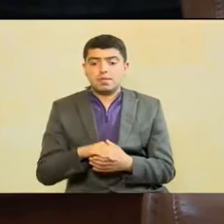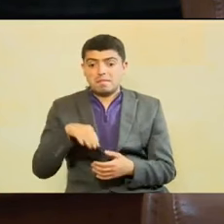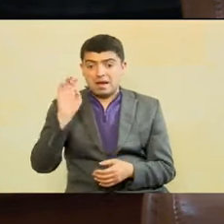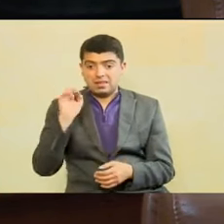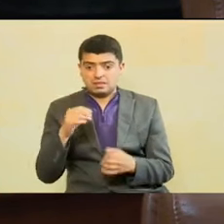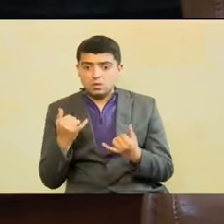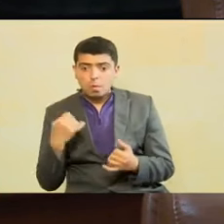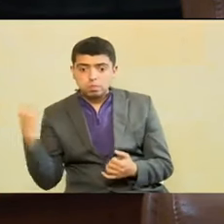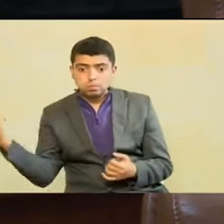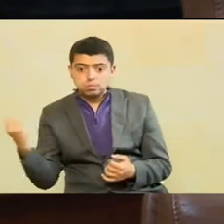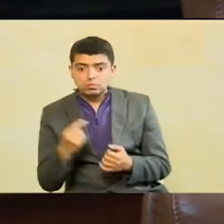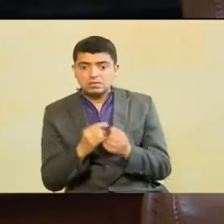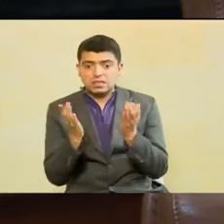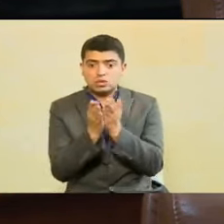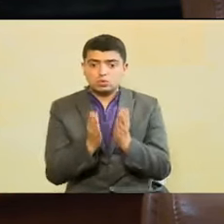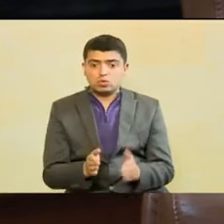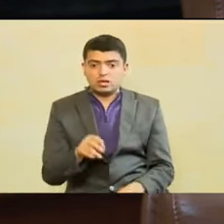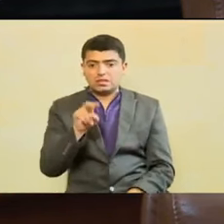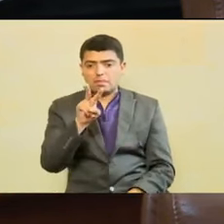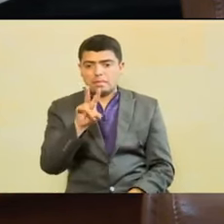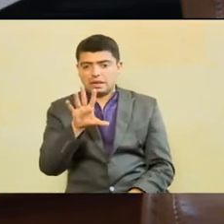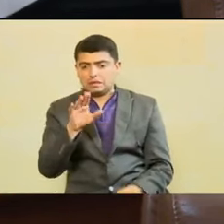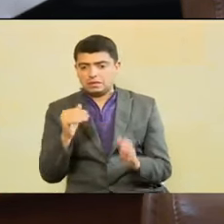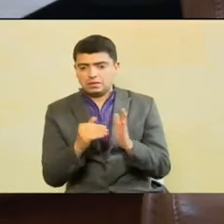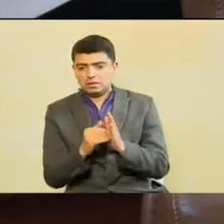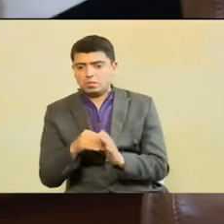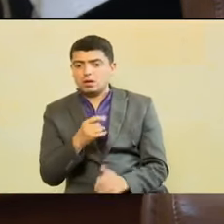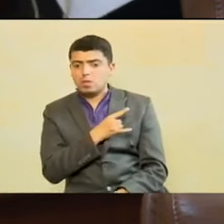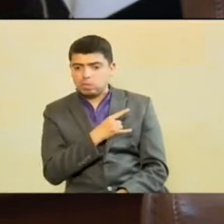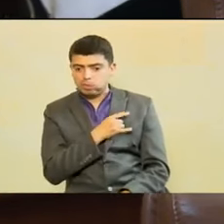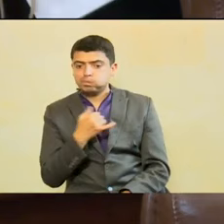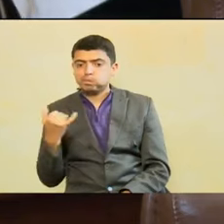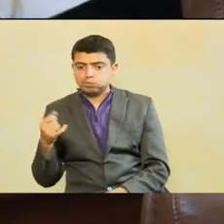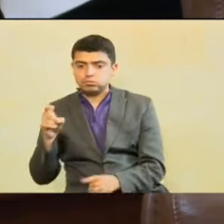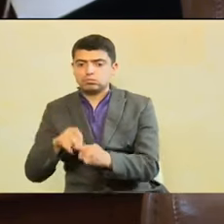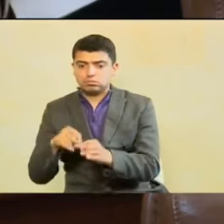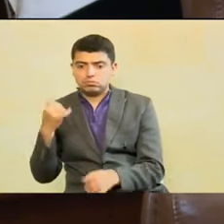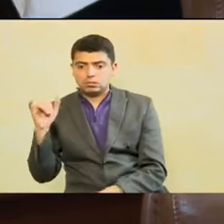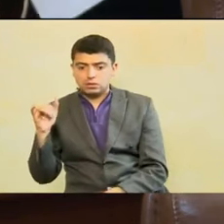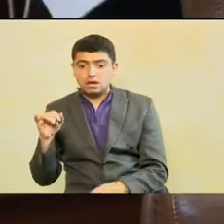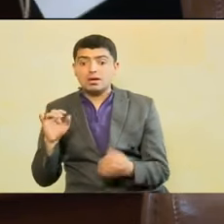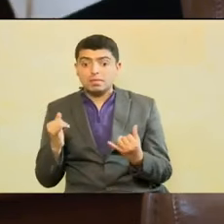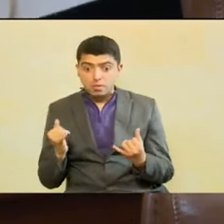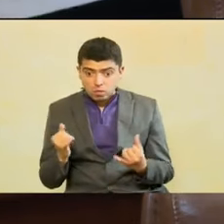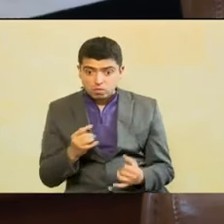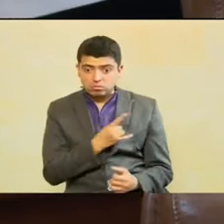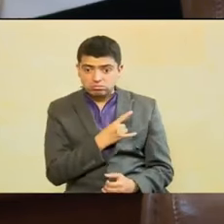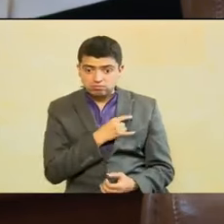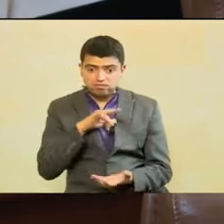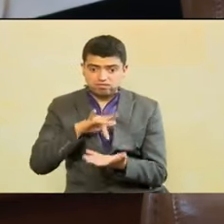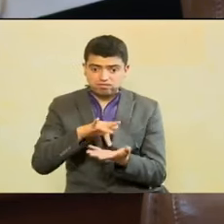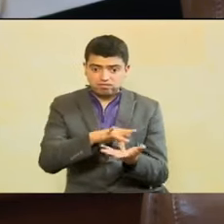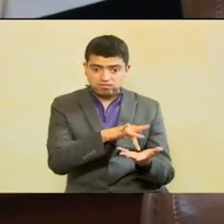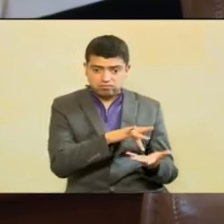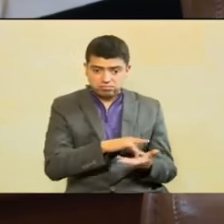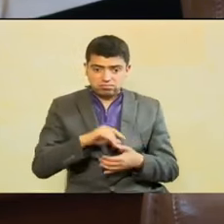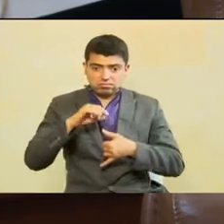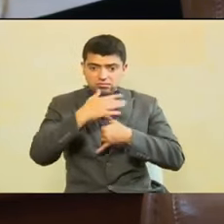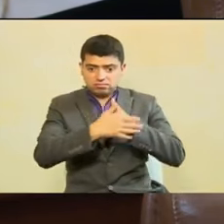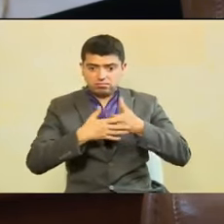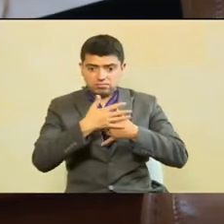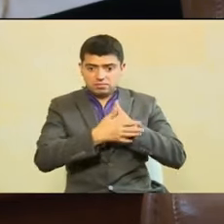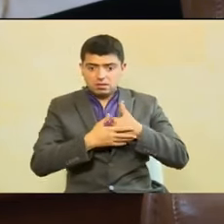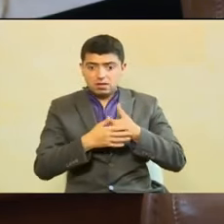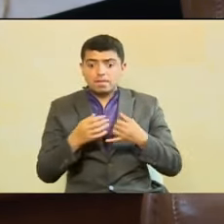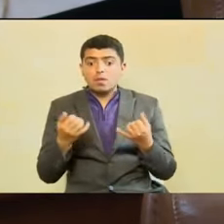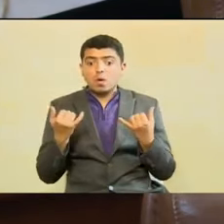25,000 estudiantes de educación superior que cursan sus estudios en las universidades que